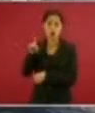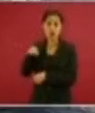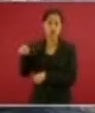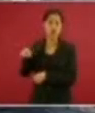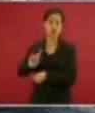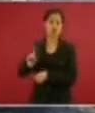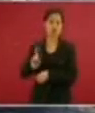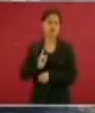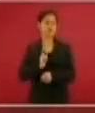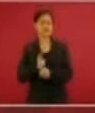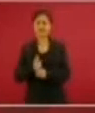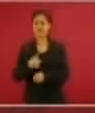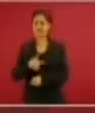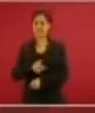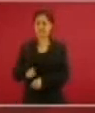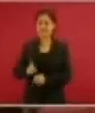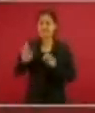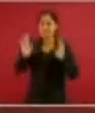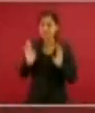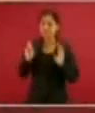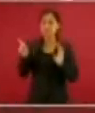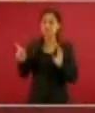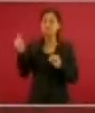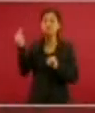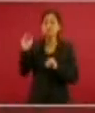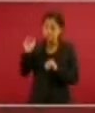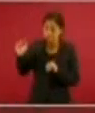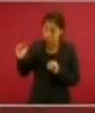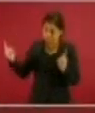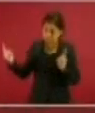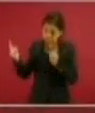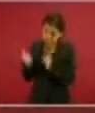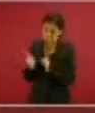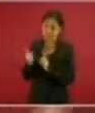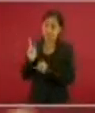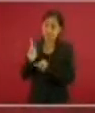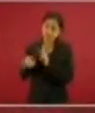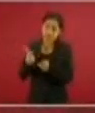él, o tiene que llegarse un acuerdo.